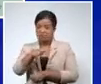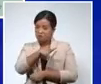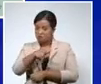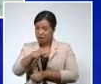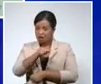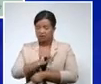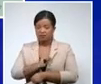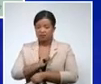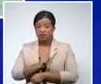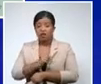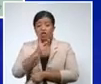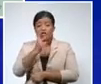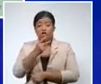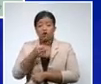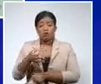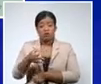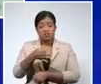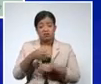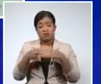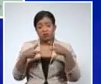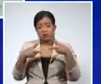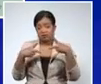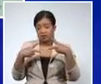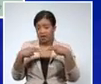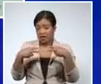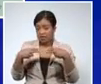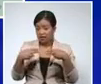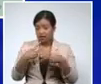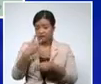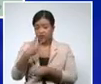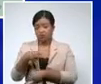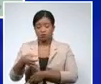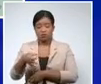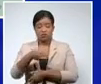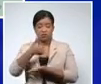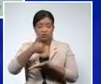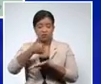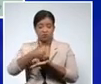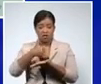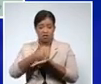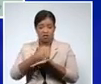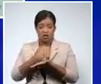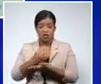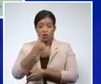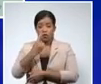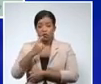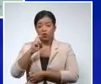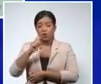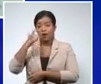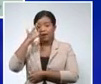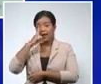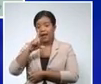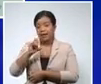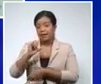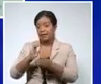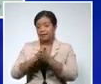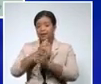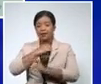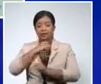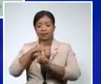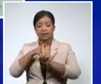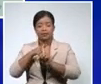2 en el municipio de Cárdenas, 2 en el municipio de Matanzas, 1 en Calimete y 1 en Pedro